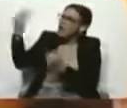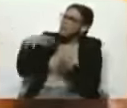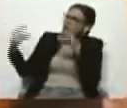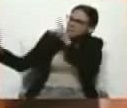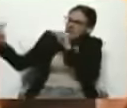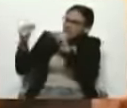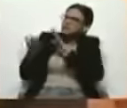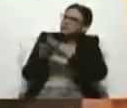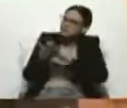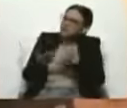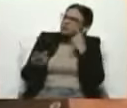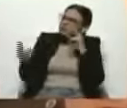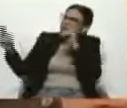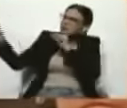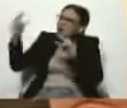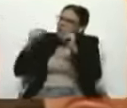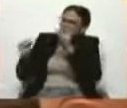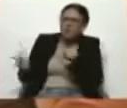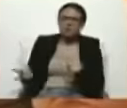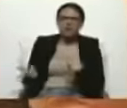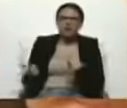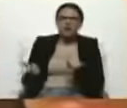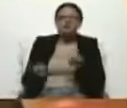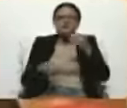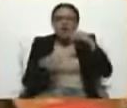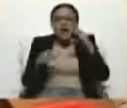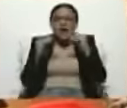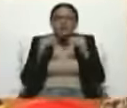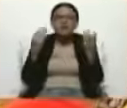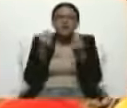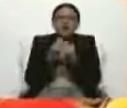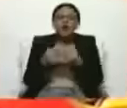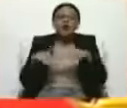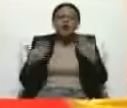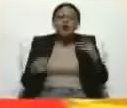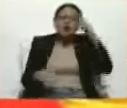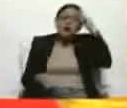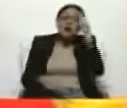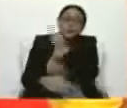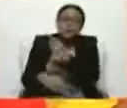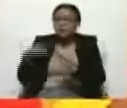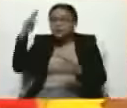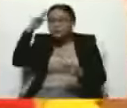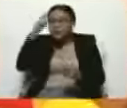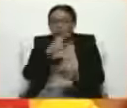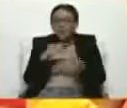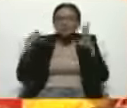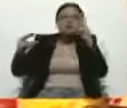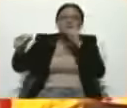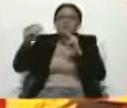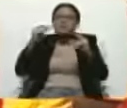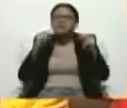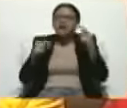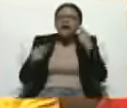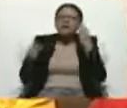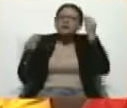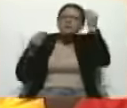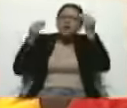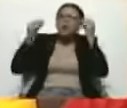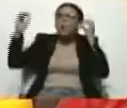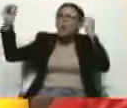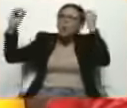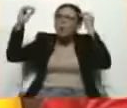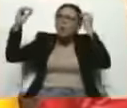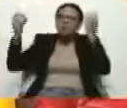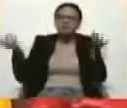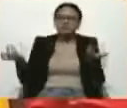Y lo haríamos dentro del marco, o en el marco, perdón, de una